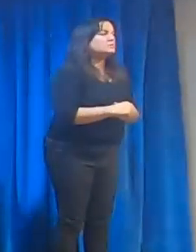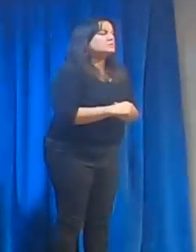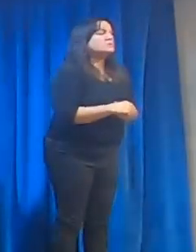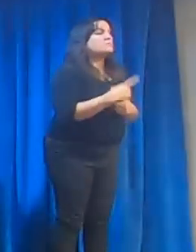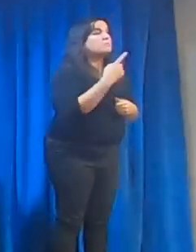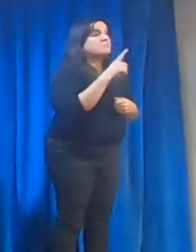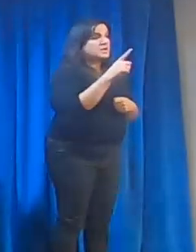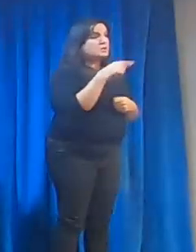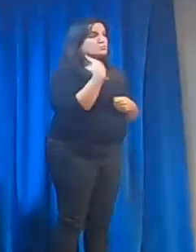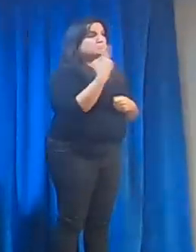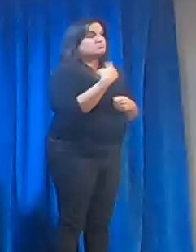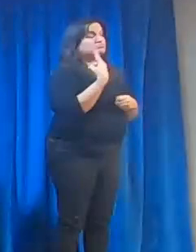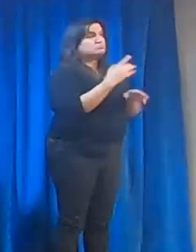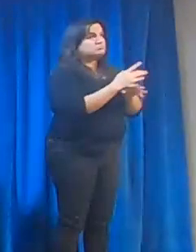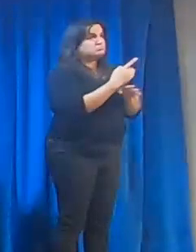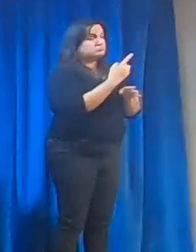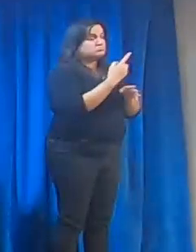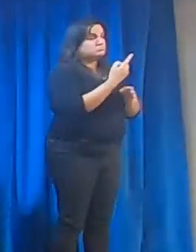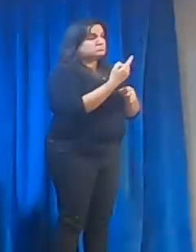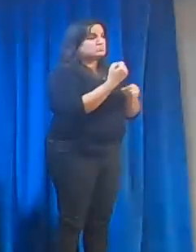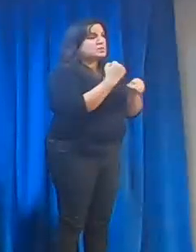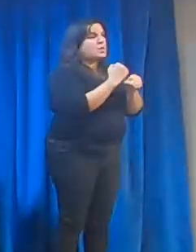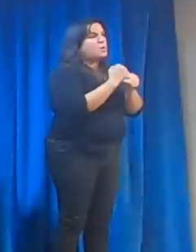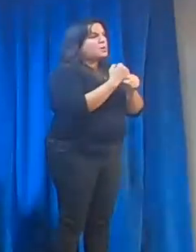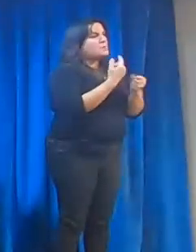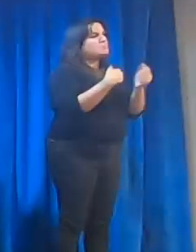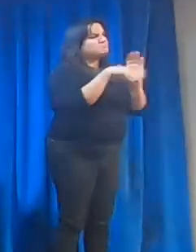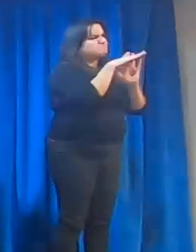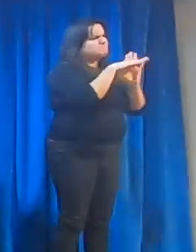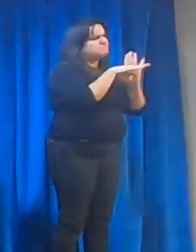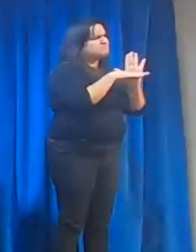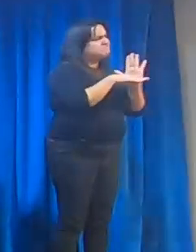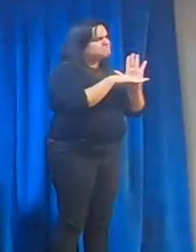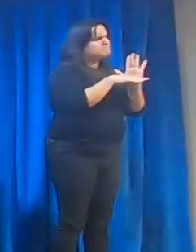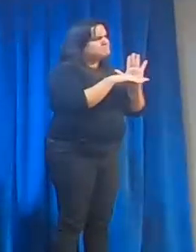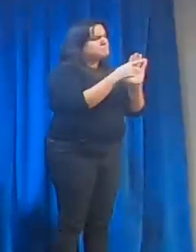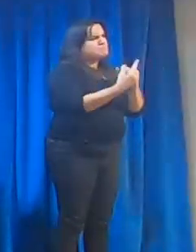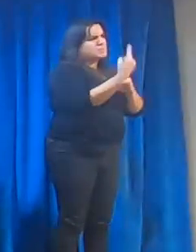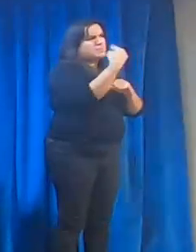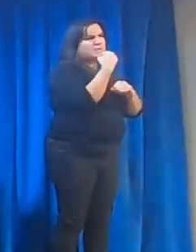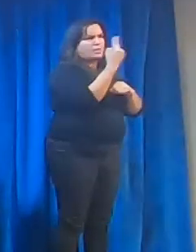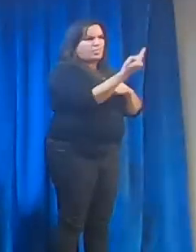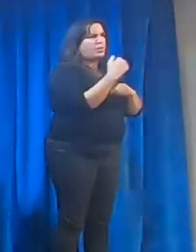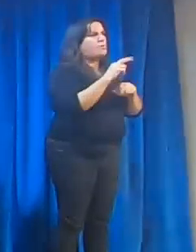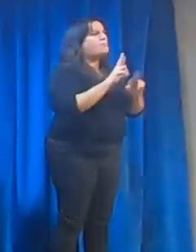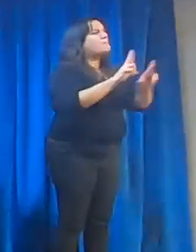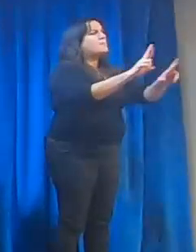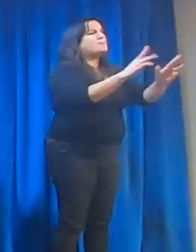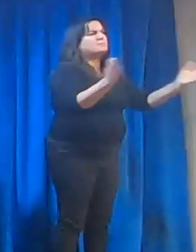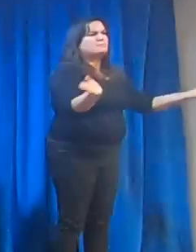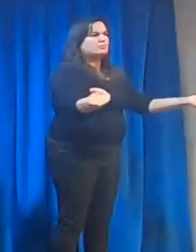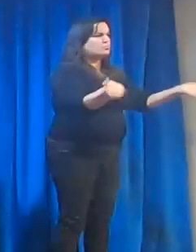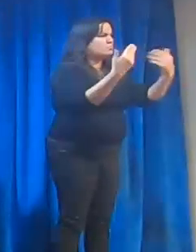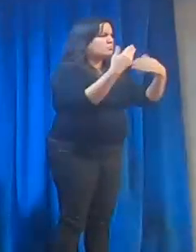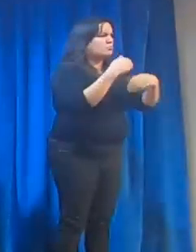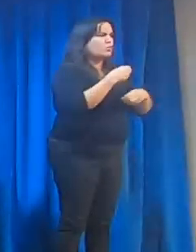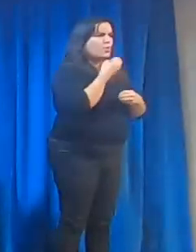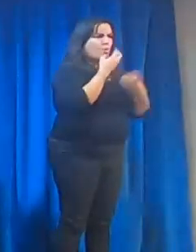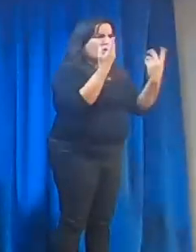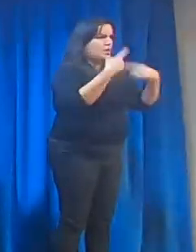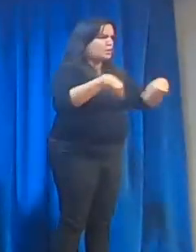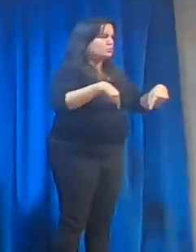encuadre donde decimos, como primera cosa, está permitido todo. Eso queda cierta